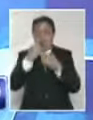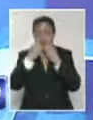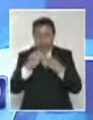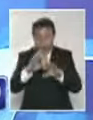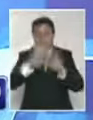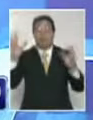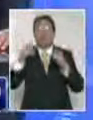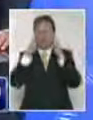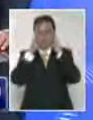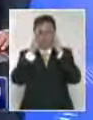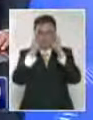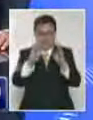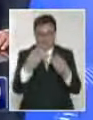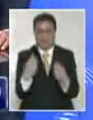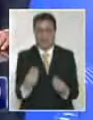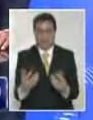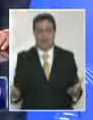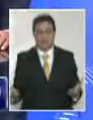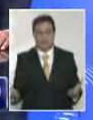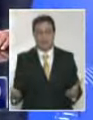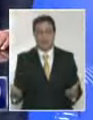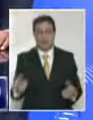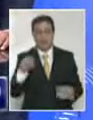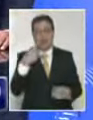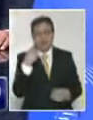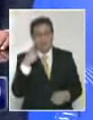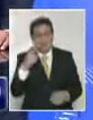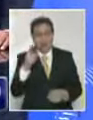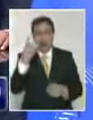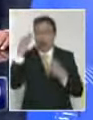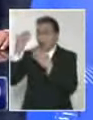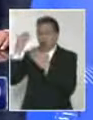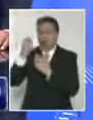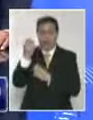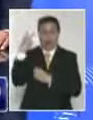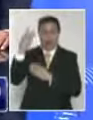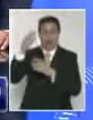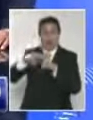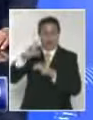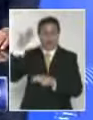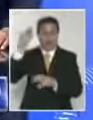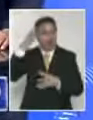Reconozcamos las culpas, pero es inaceptable que tú digas que subamos el debate porque estamos hablando de una tragedia. O sea, eso es inaceptable.